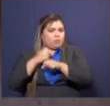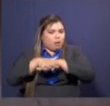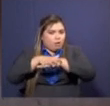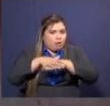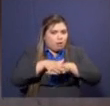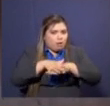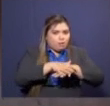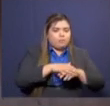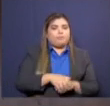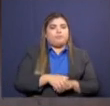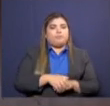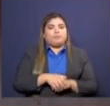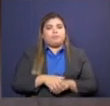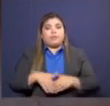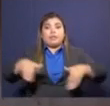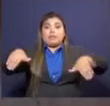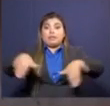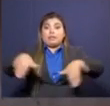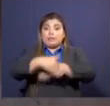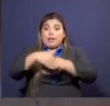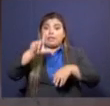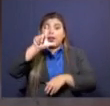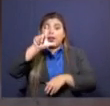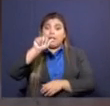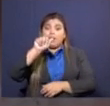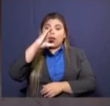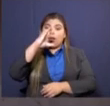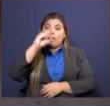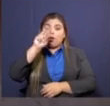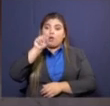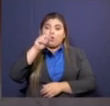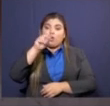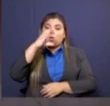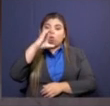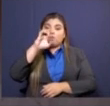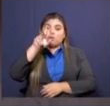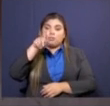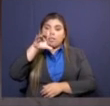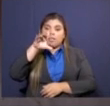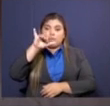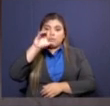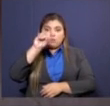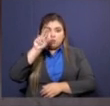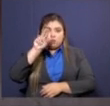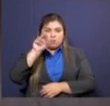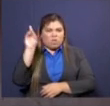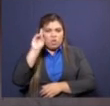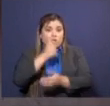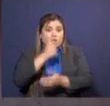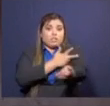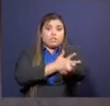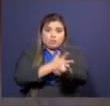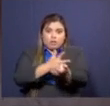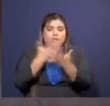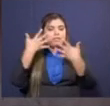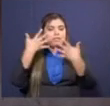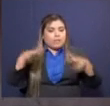rehabilitación y ensanche de la carretera La Concepción-Cuesta de Piedra en Chiriquí,